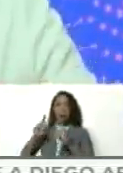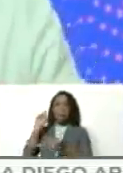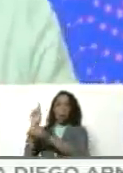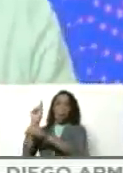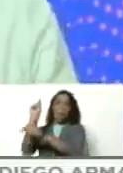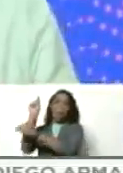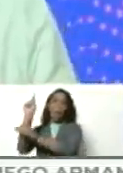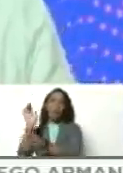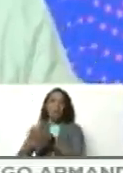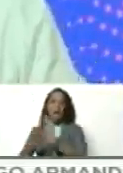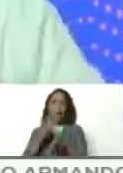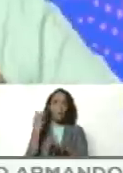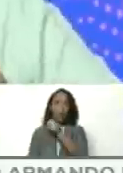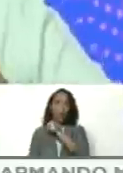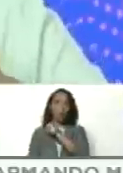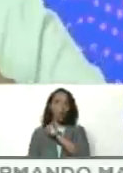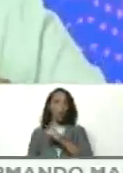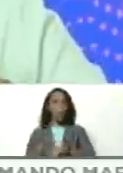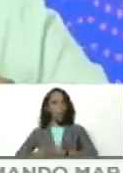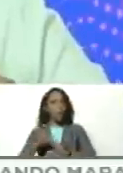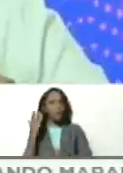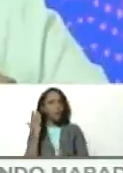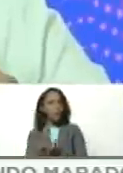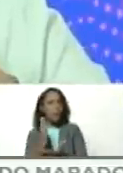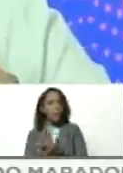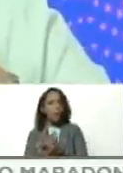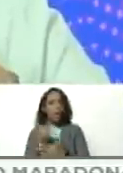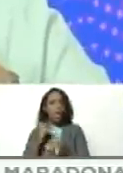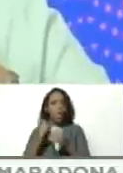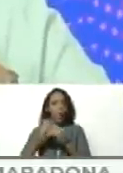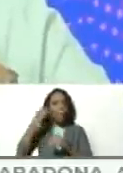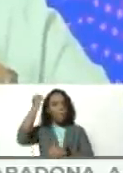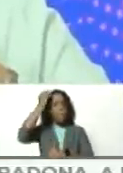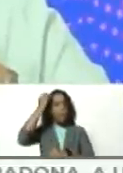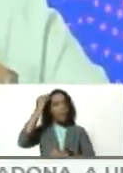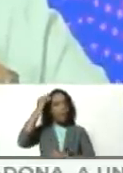duras, porque siempre nos han subestimado.